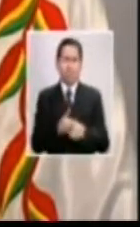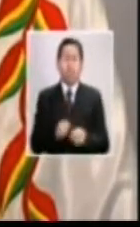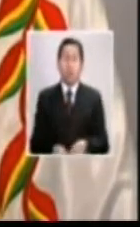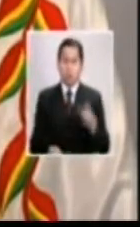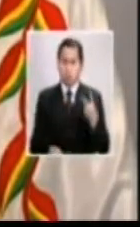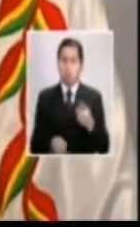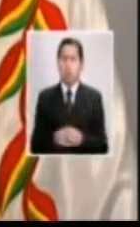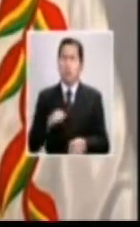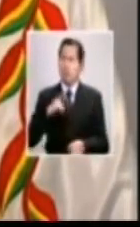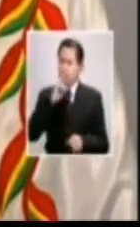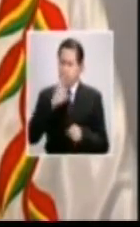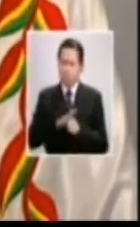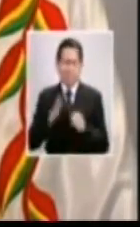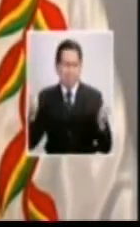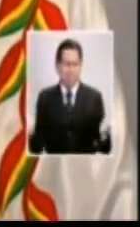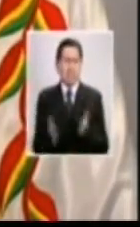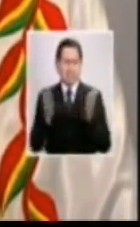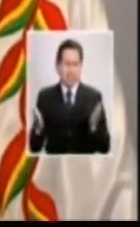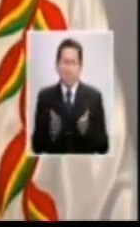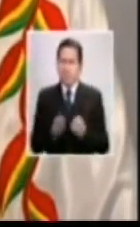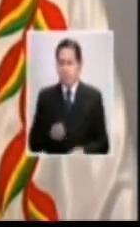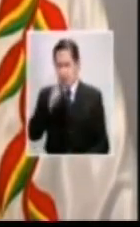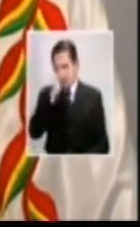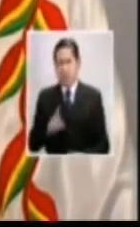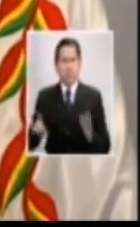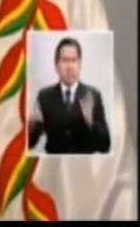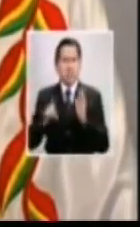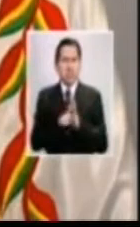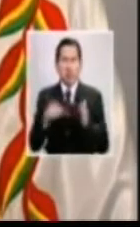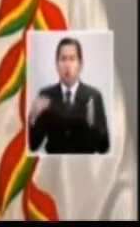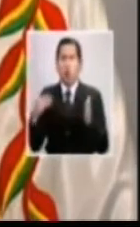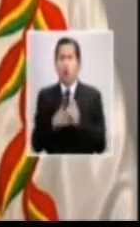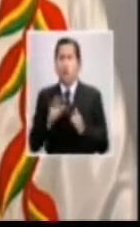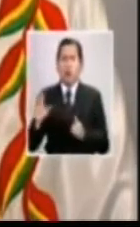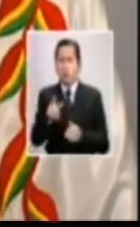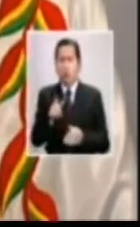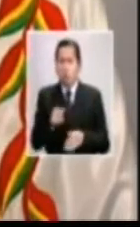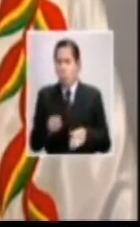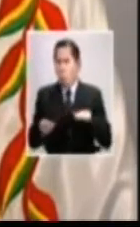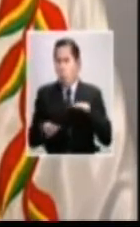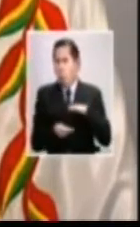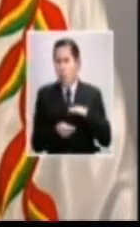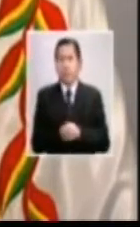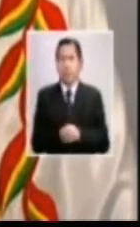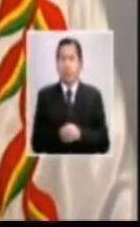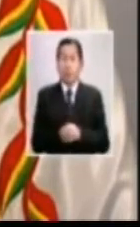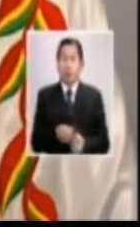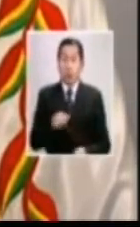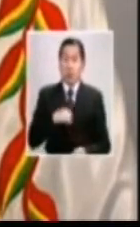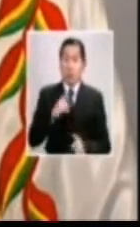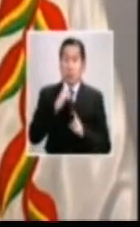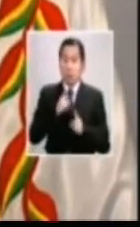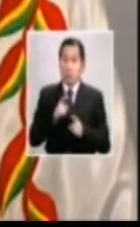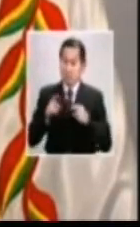presidenta Áñez envía una carta a la presidenta del Senado Nacional haciéndole conocer su preocupación con relación a temas.